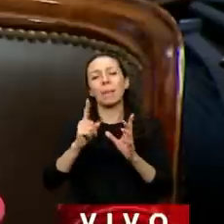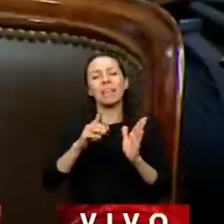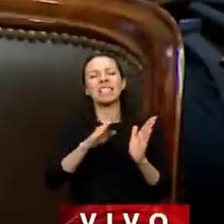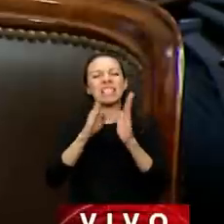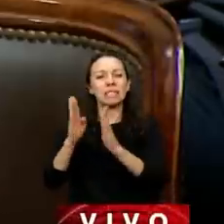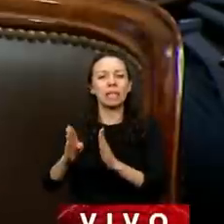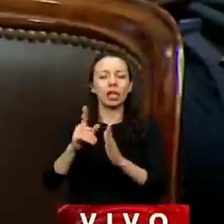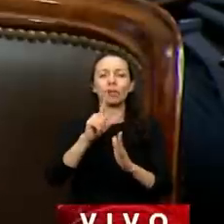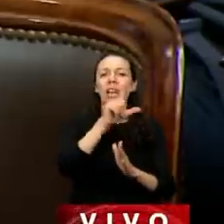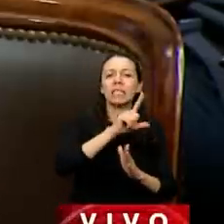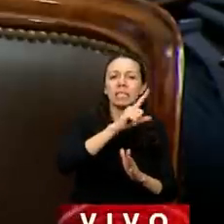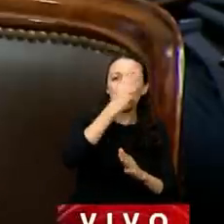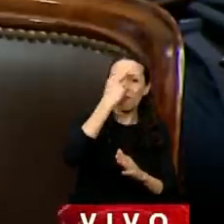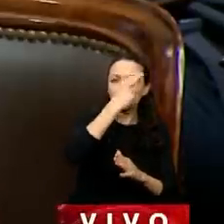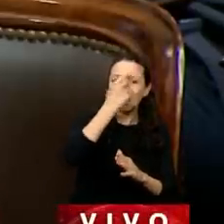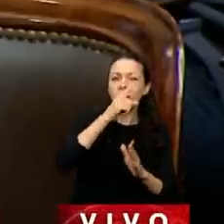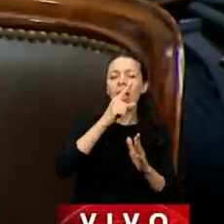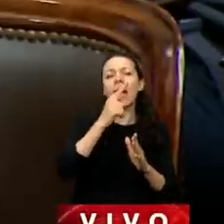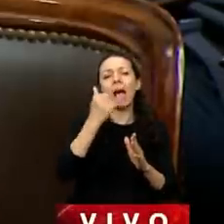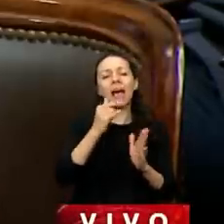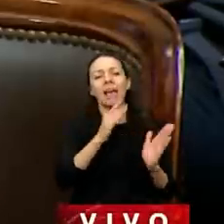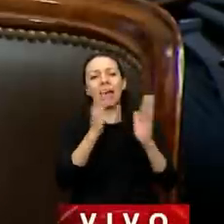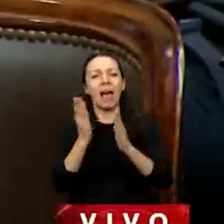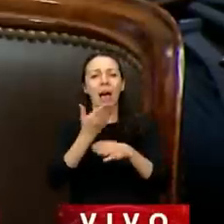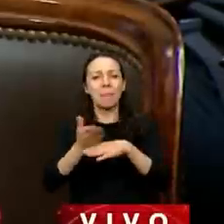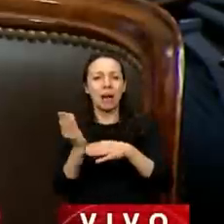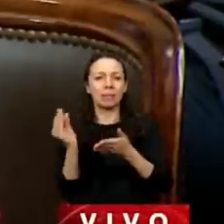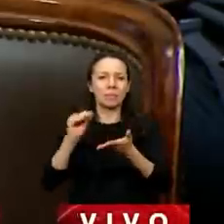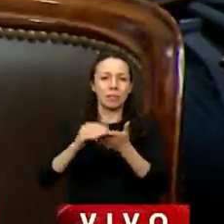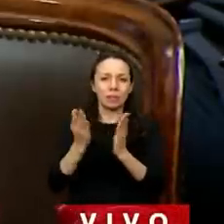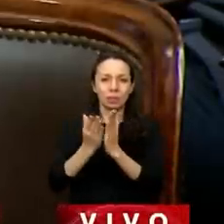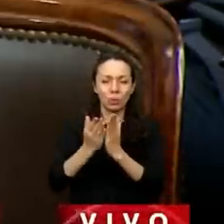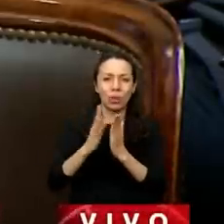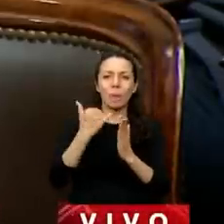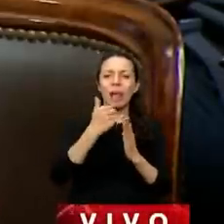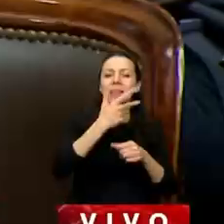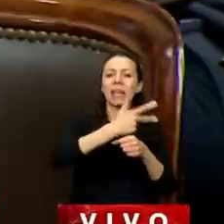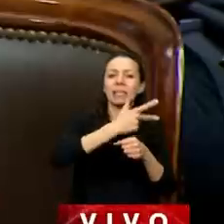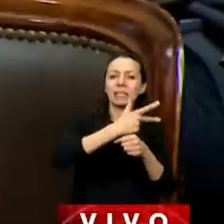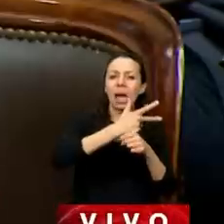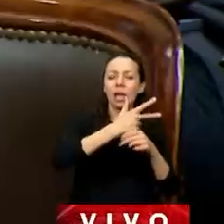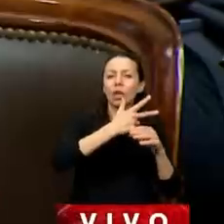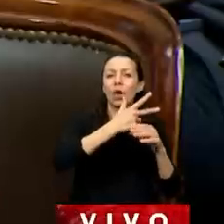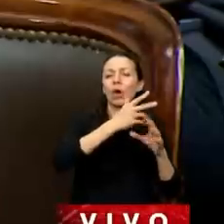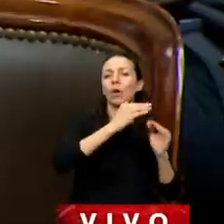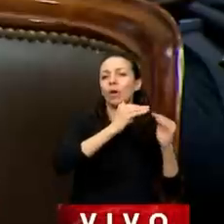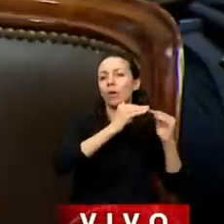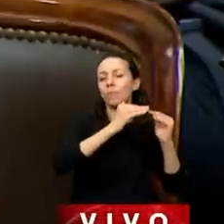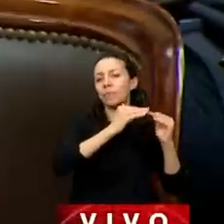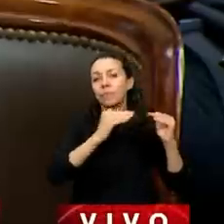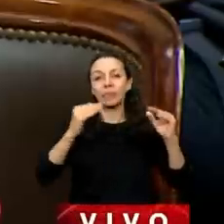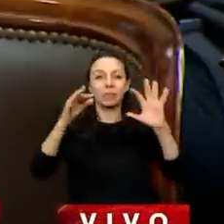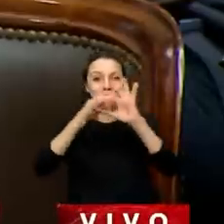en licenciaturas en enfermería que permitiesen la articulación entre el nivel terciario superior y el nivel